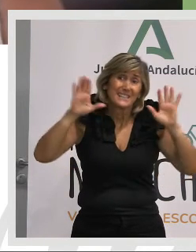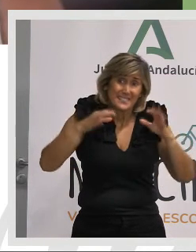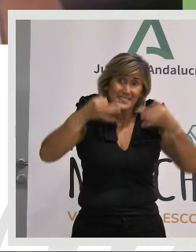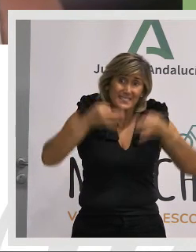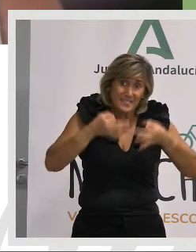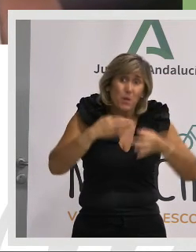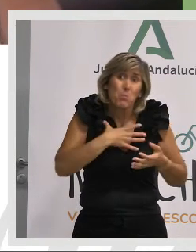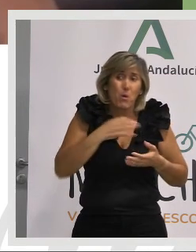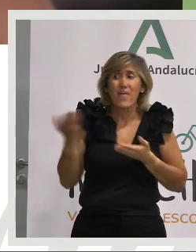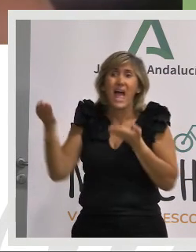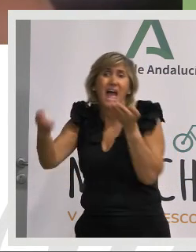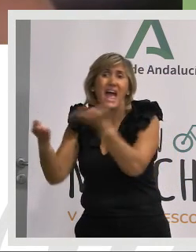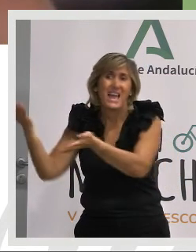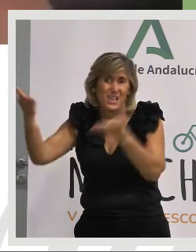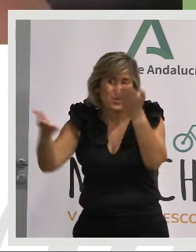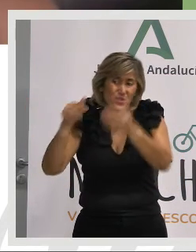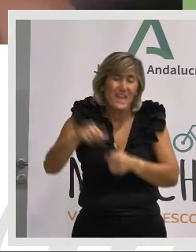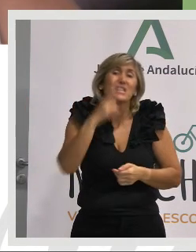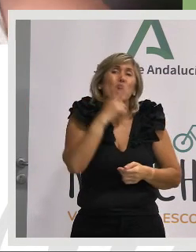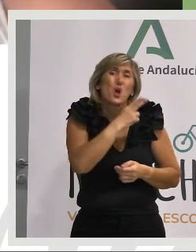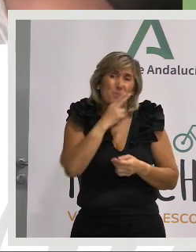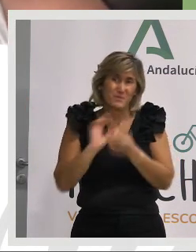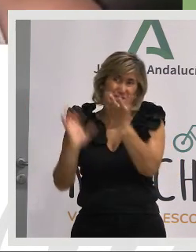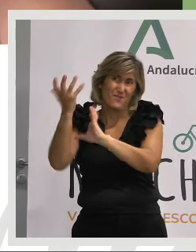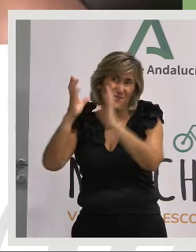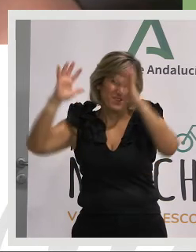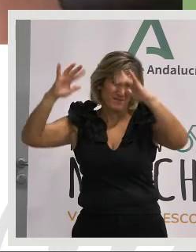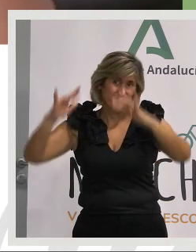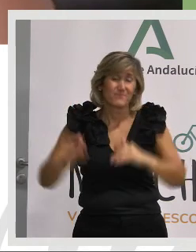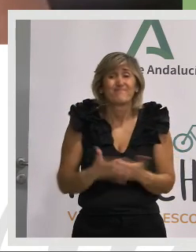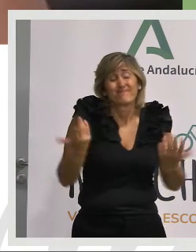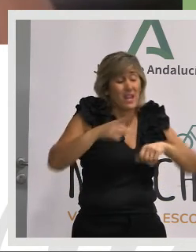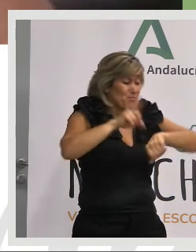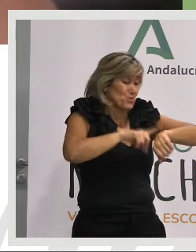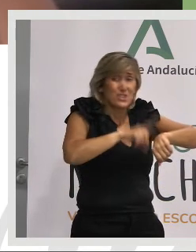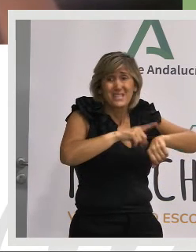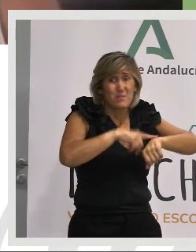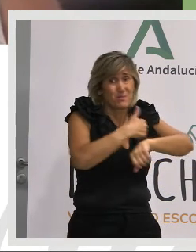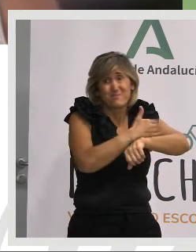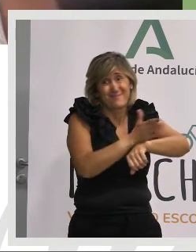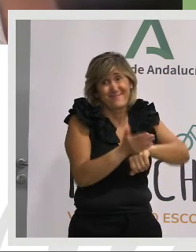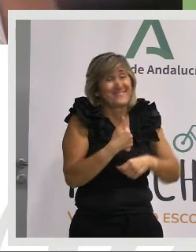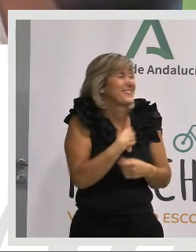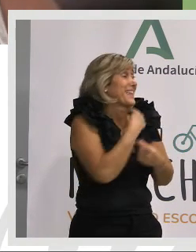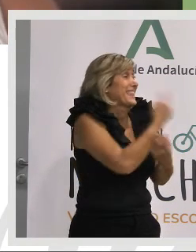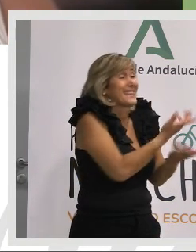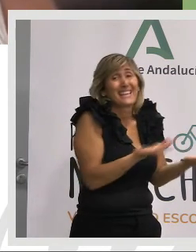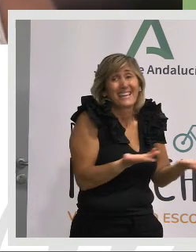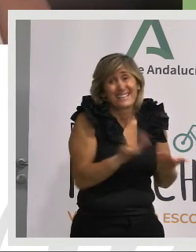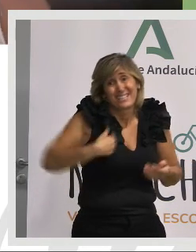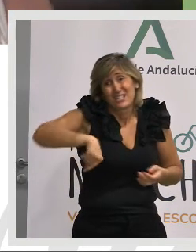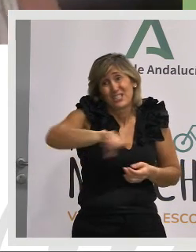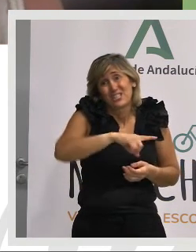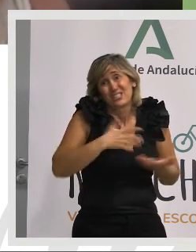también ayudarán en este compromiso. Y bueno, no hay mucho tiempo más en este momento, aunque nosotros pues nos